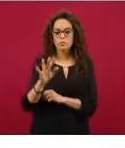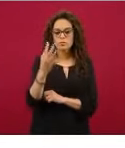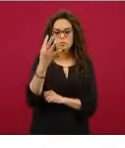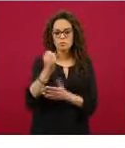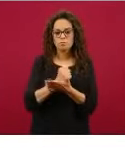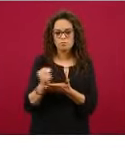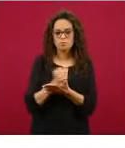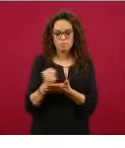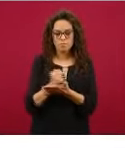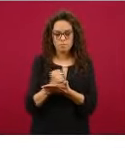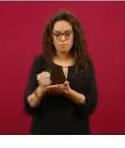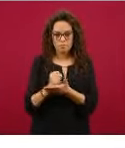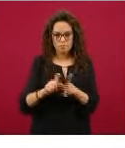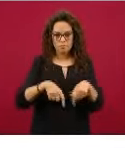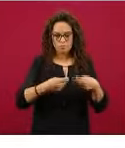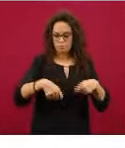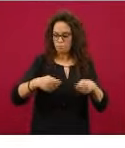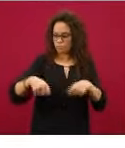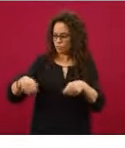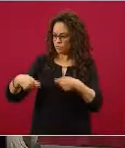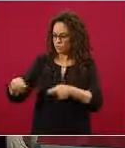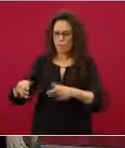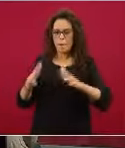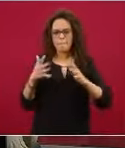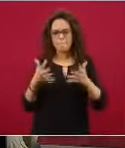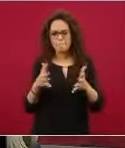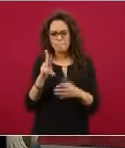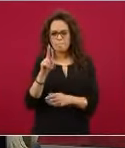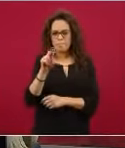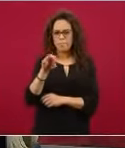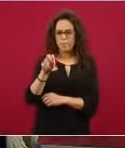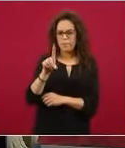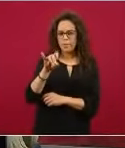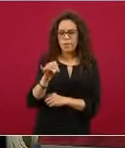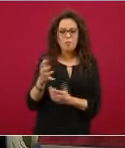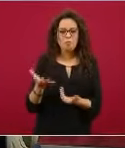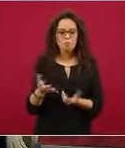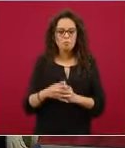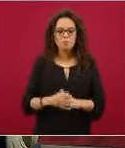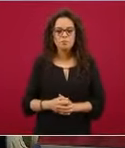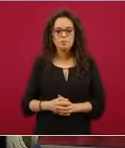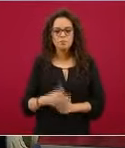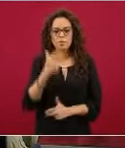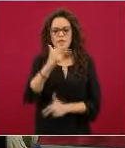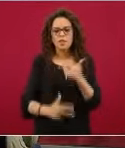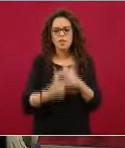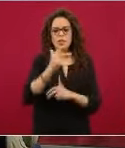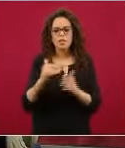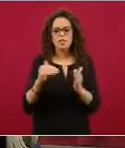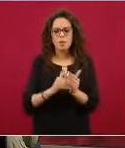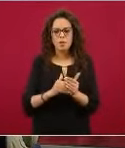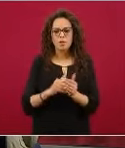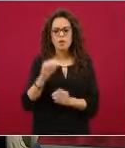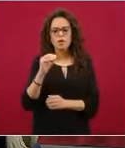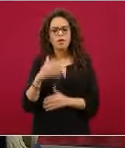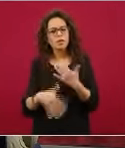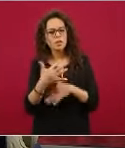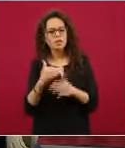264,854 créditos. El ritmo promedio es de aproximadamente entre 13,000 y 15,000